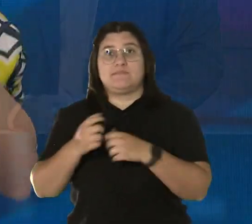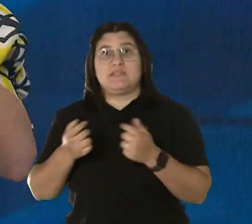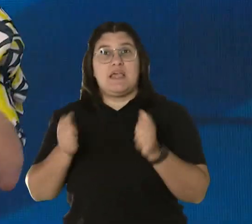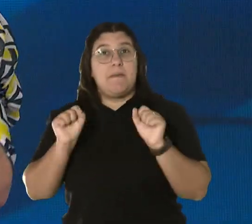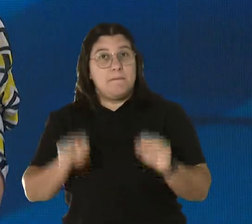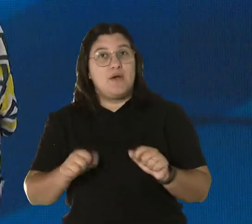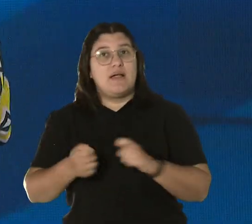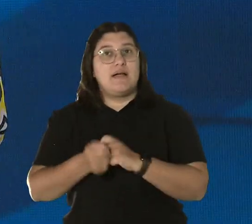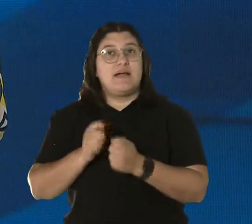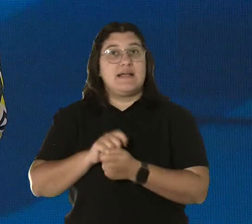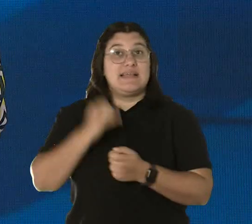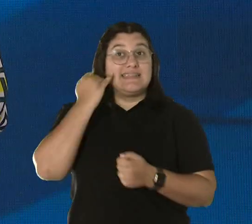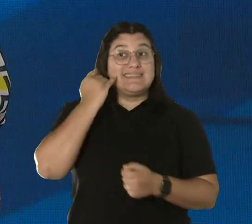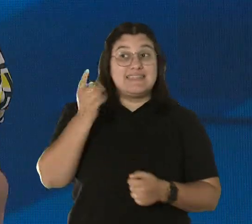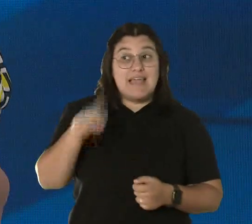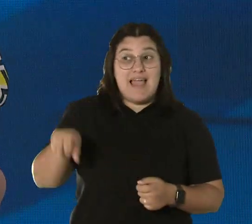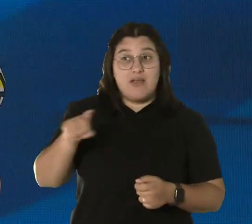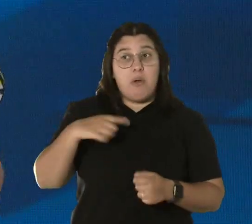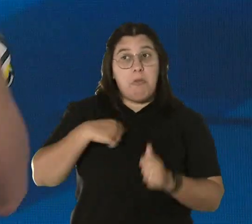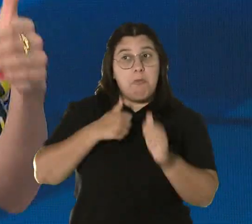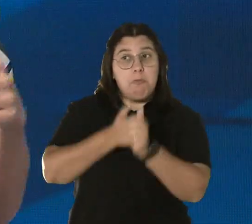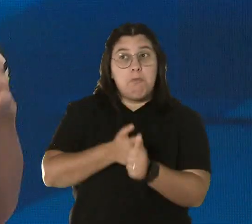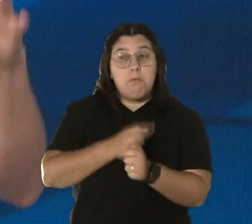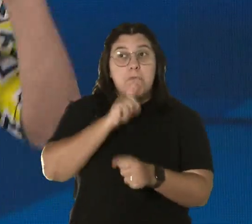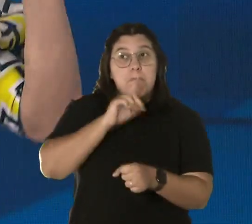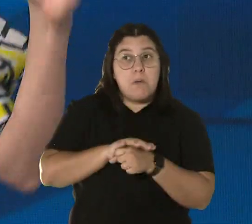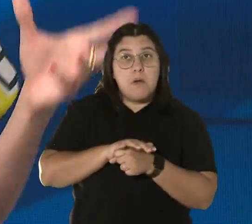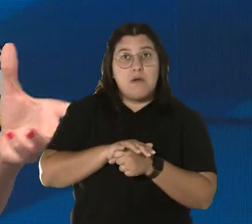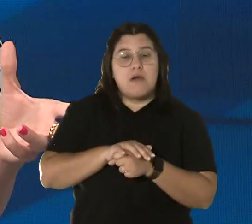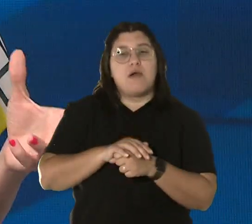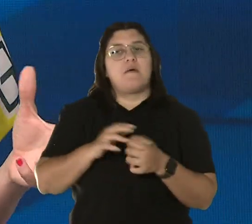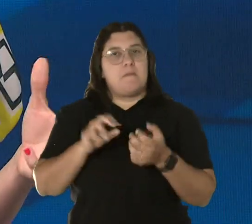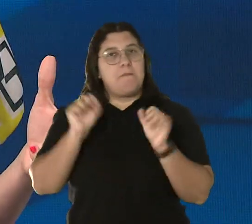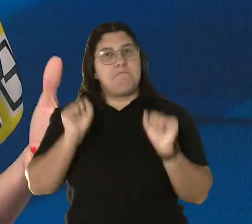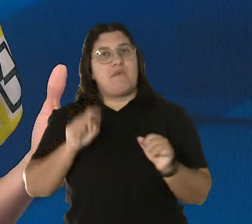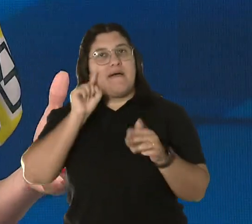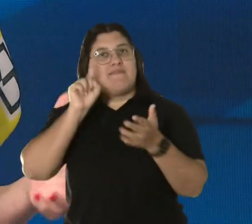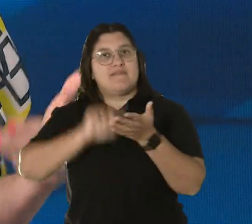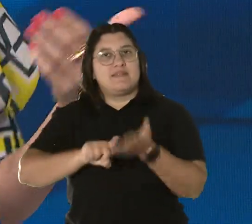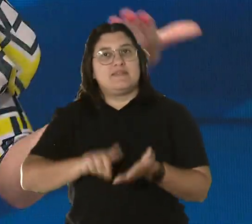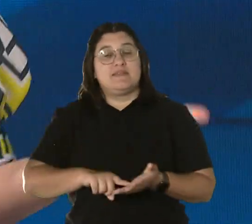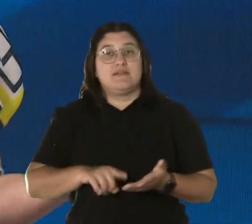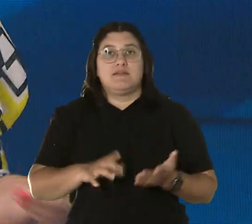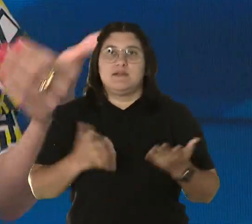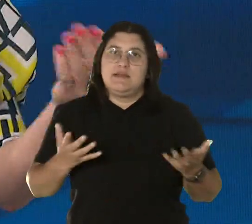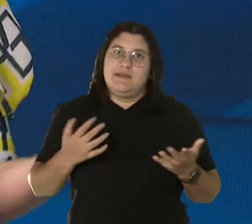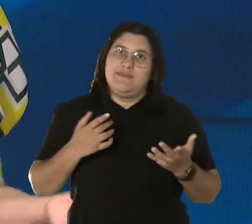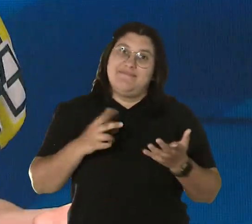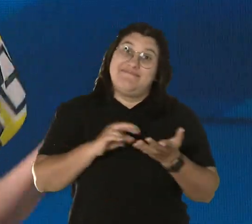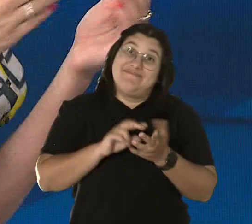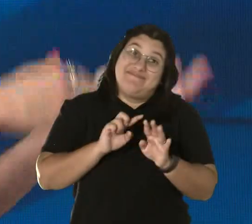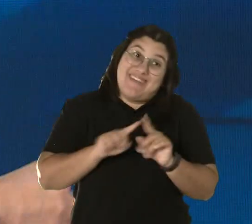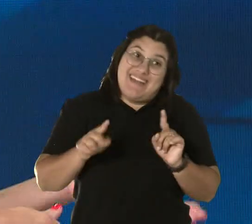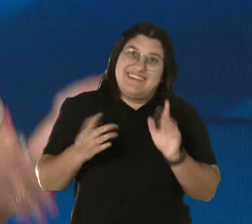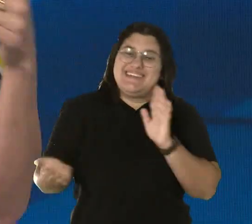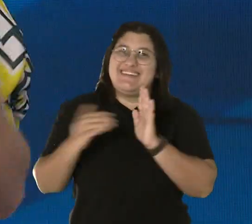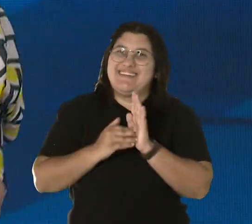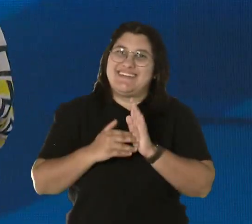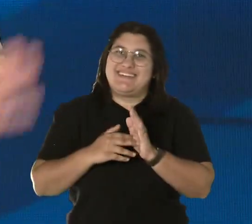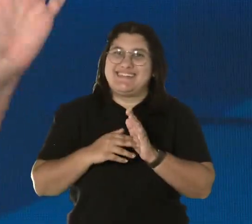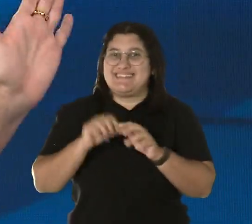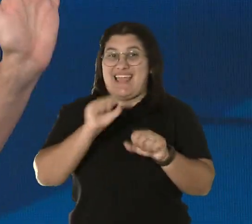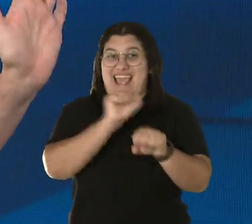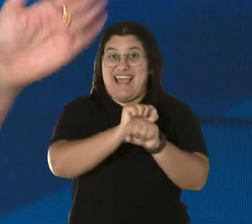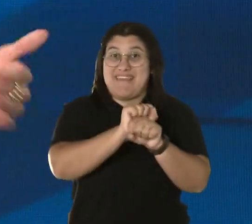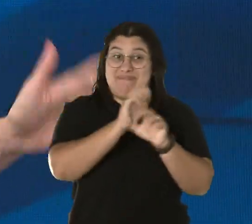si el empleado o empleada cumple con unos requisitos, y eso se evalúa bajo ese contexto de condiciones flexibles de trabajo. Nuevamente, si hay desconocimiento, el patrón no lo sabe, el empleado no lo